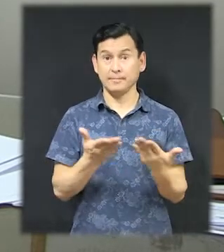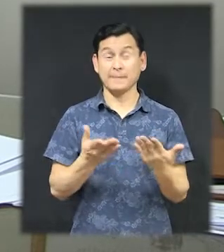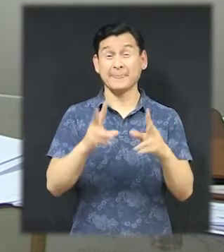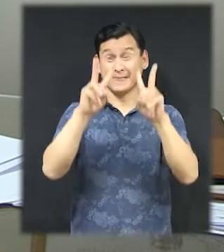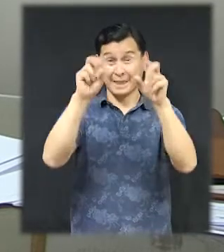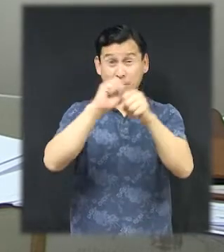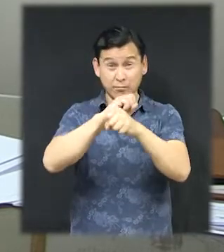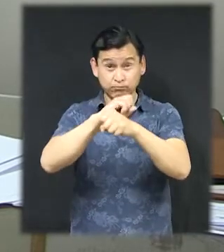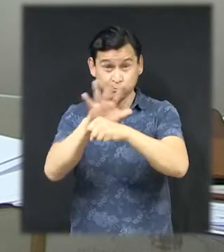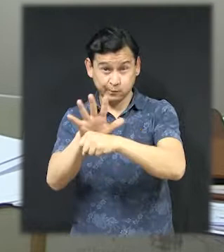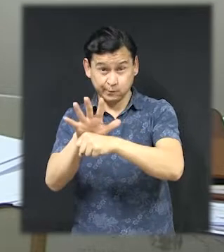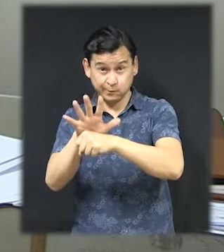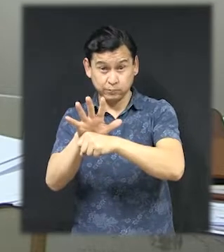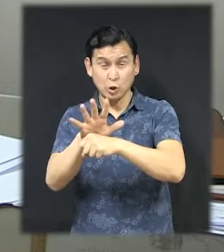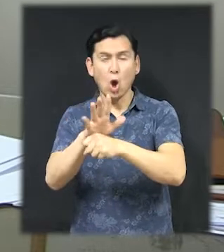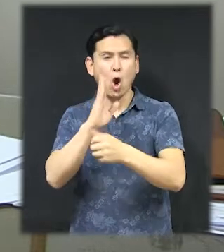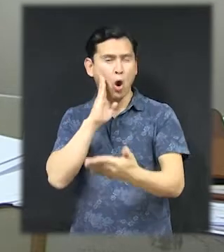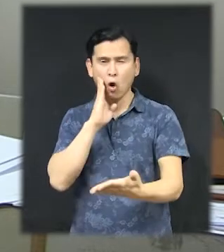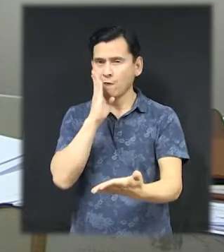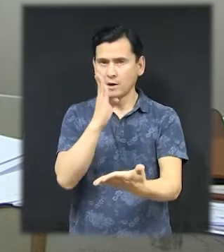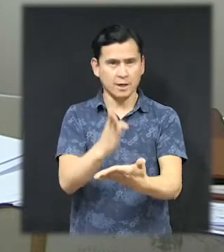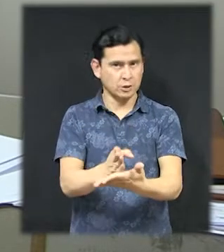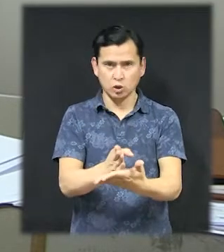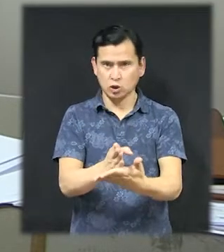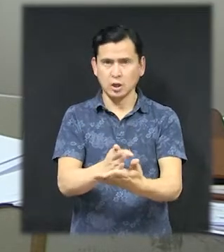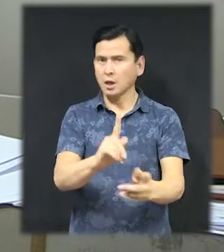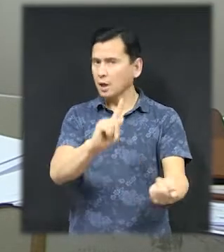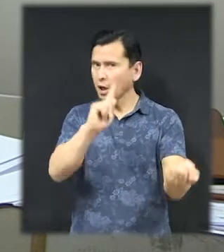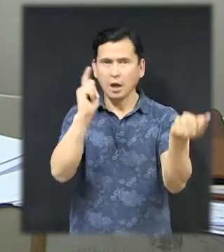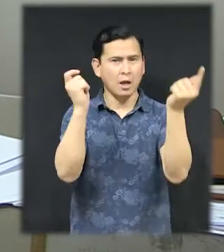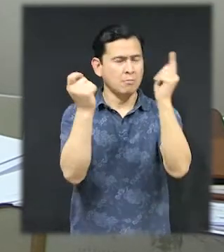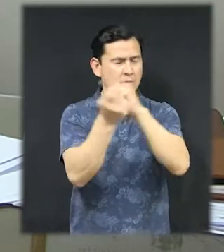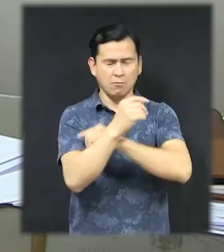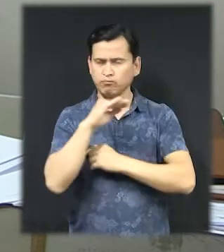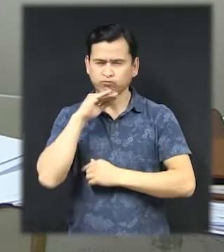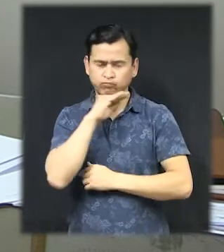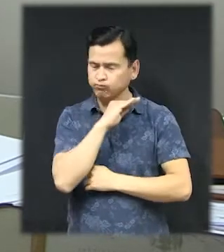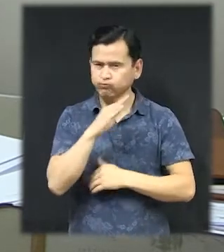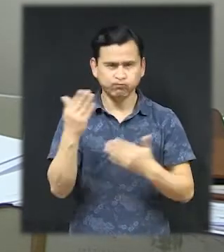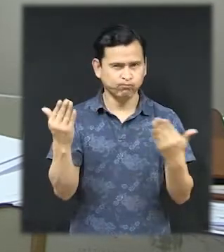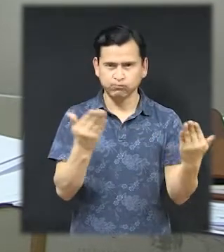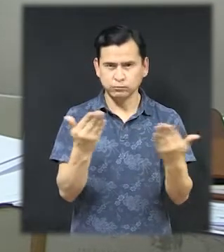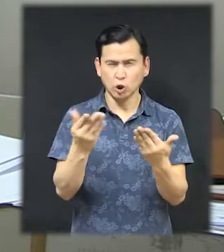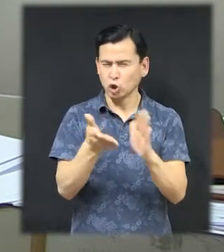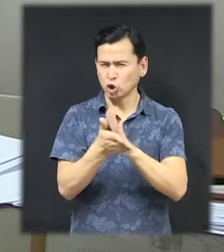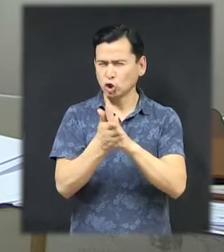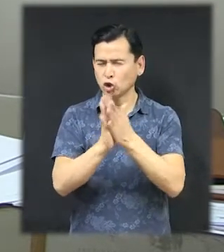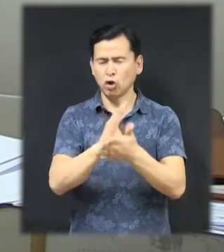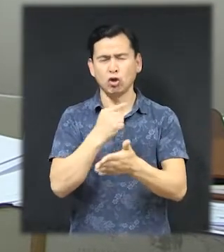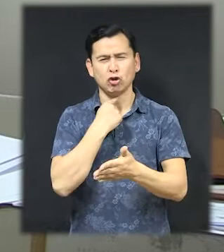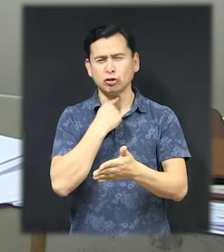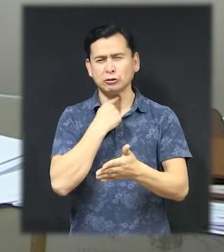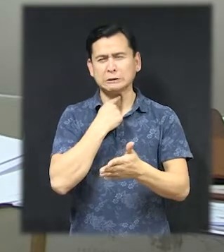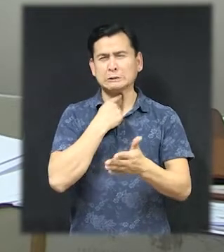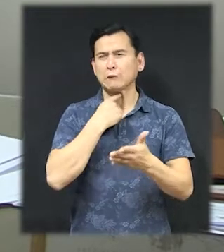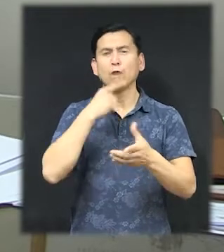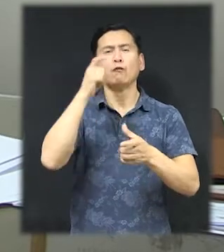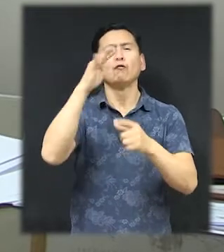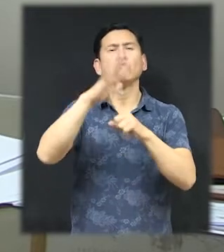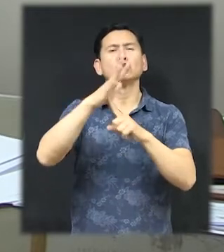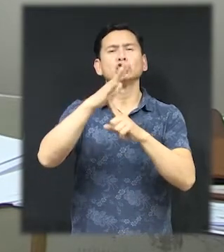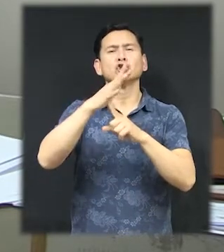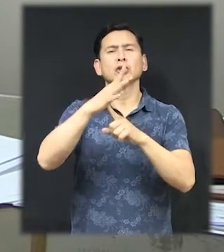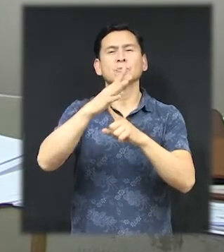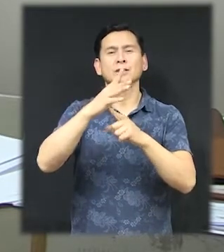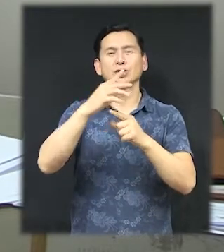Aquí la pandemia nos obliga a hacer cambios muy drásticos que afectaron todo el actuar del